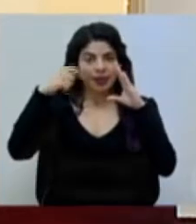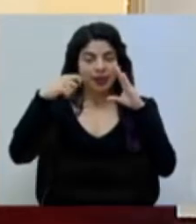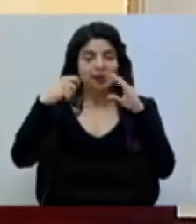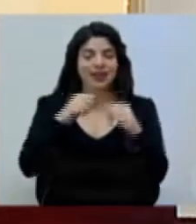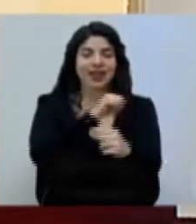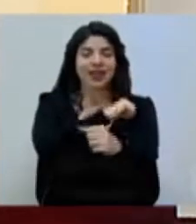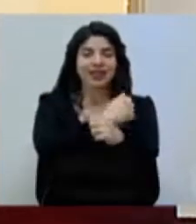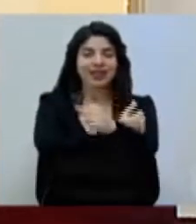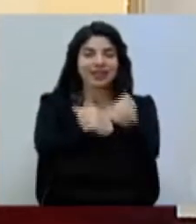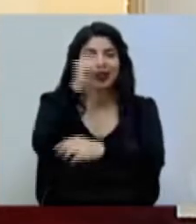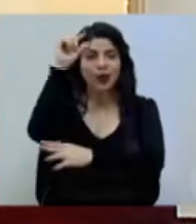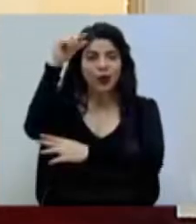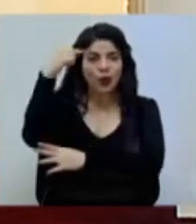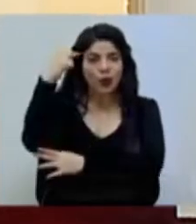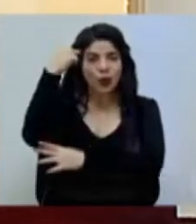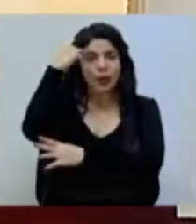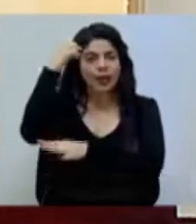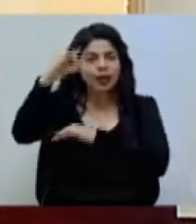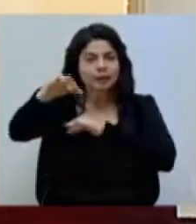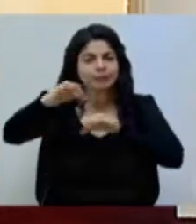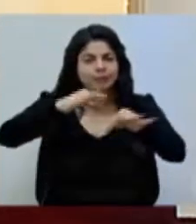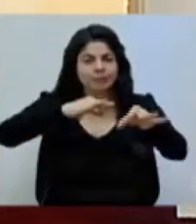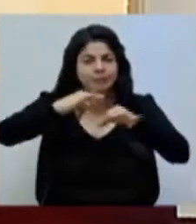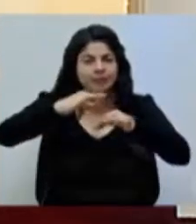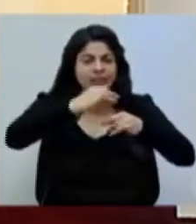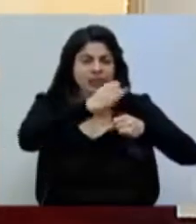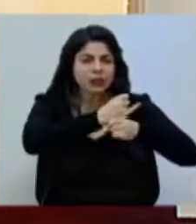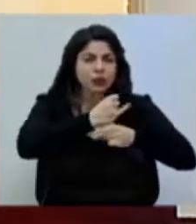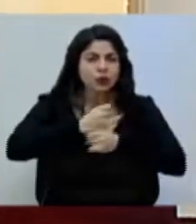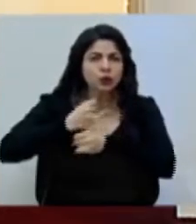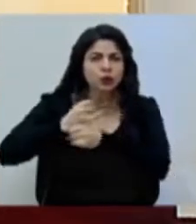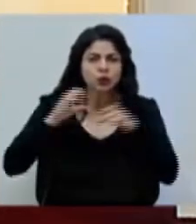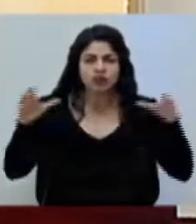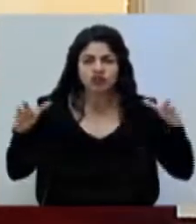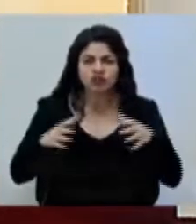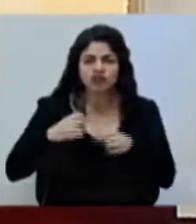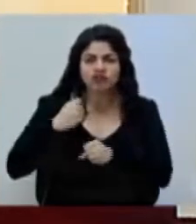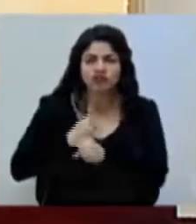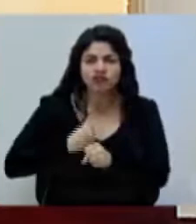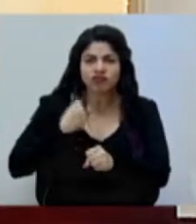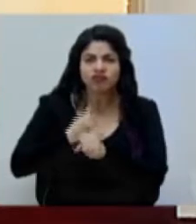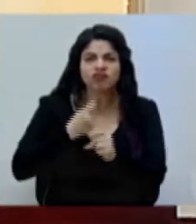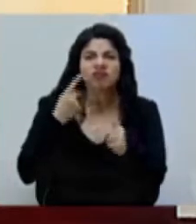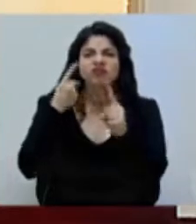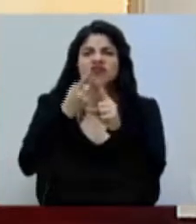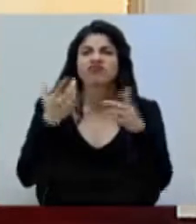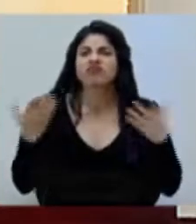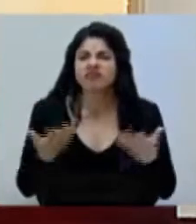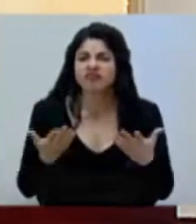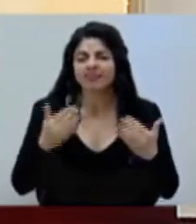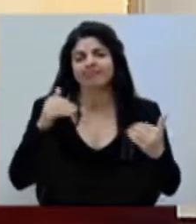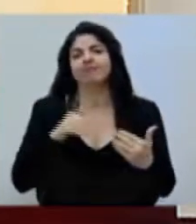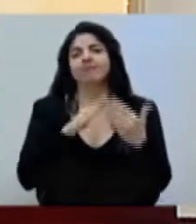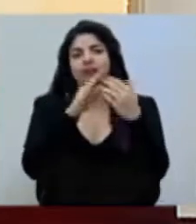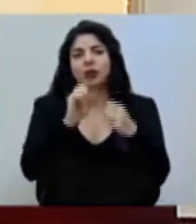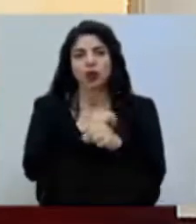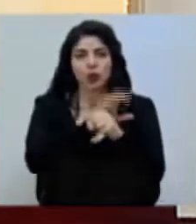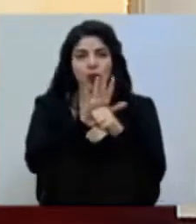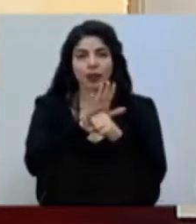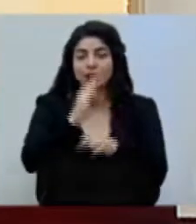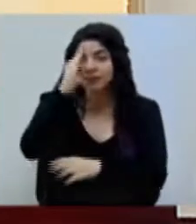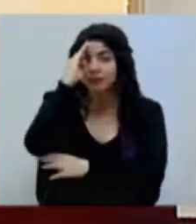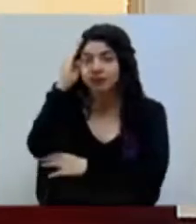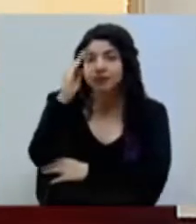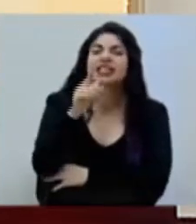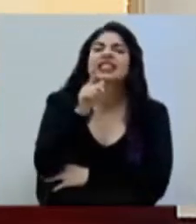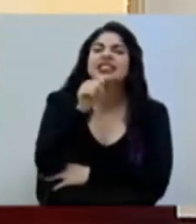de las autoridades de gobierno detallan el trabajo interinstitucional que se realiza para enfrentar el COVID-19.